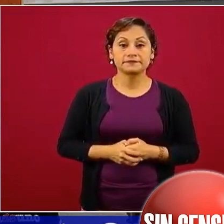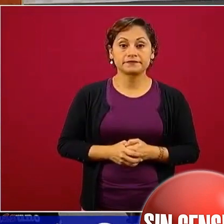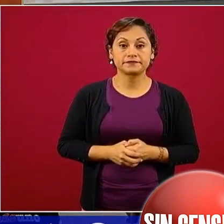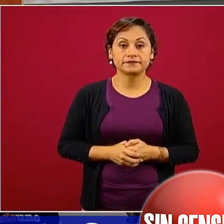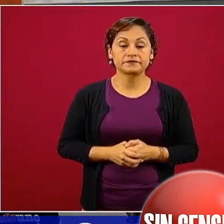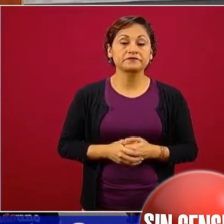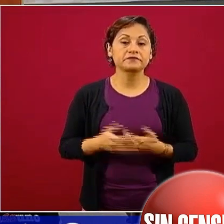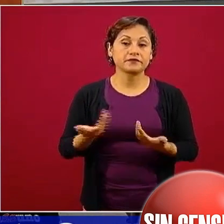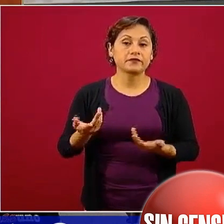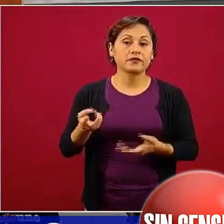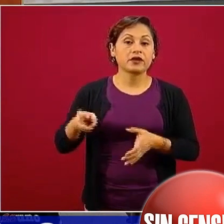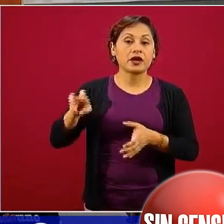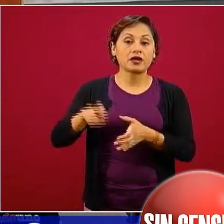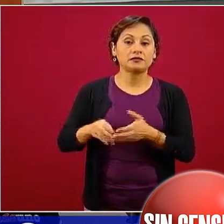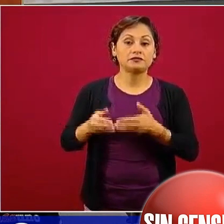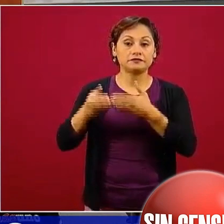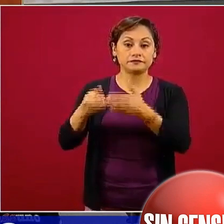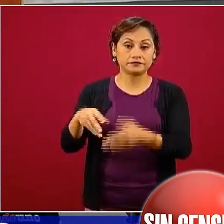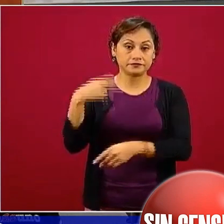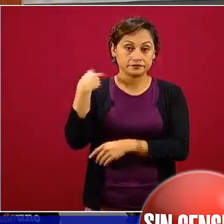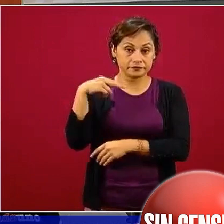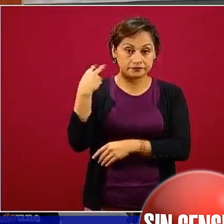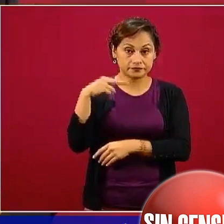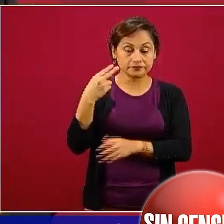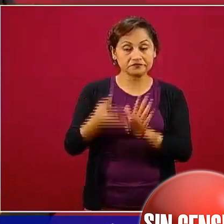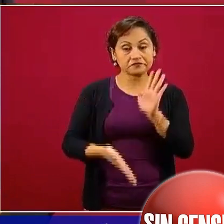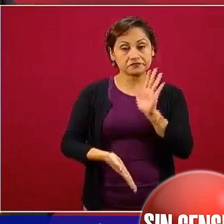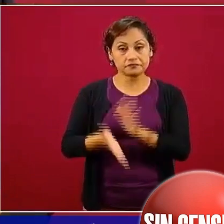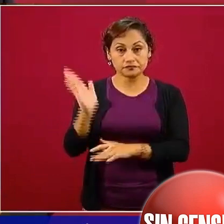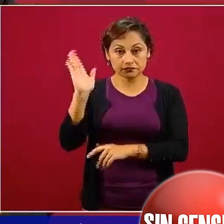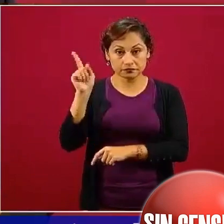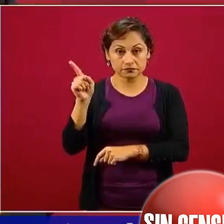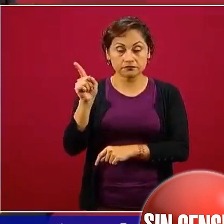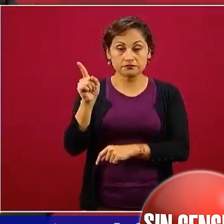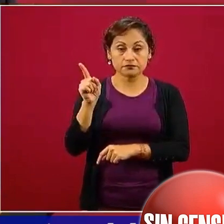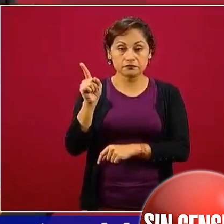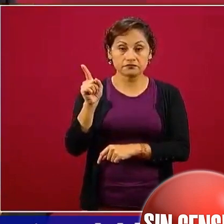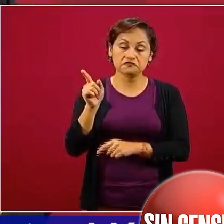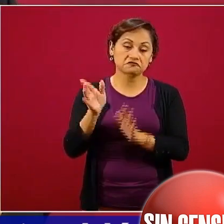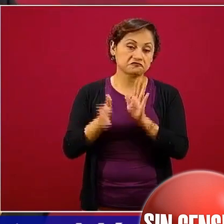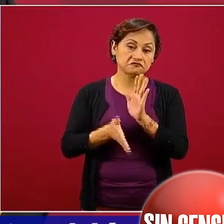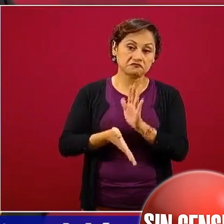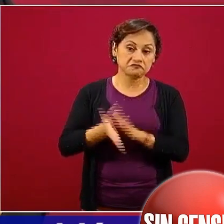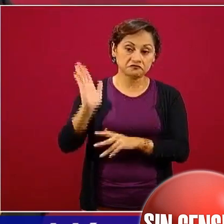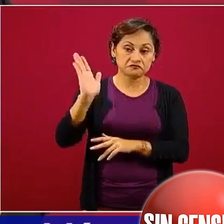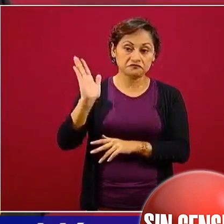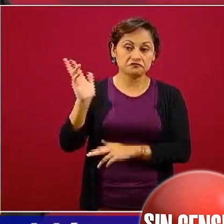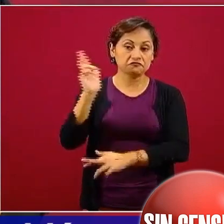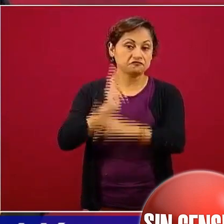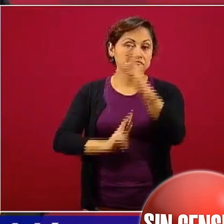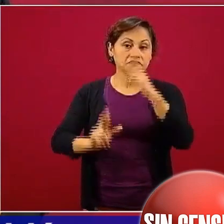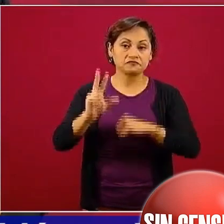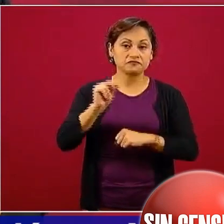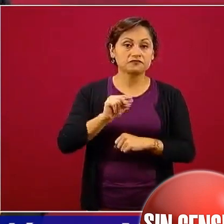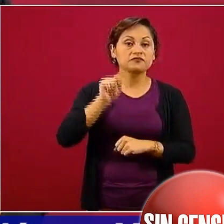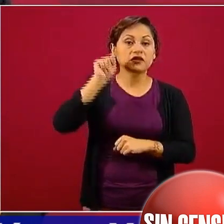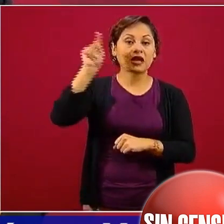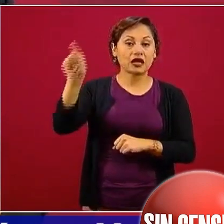embarca en Veracruz y se va para no volver allá fallece